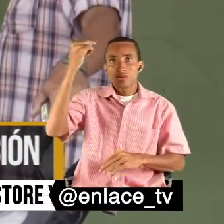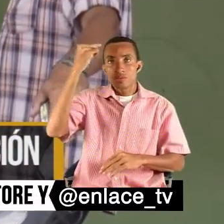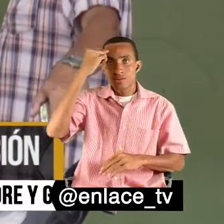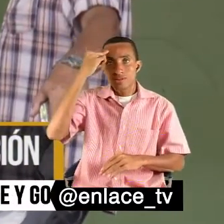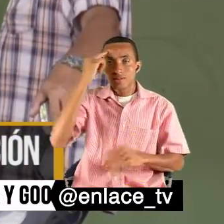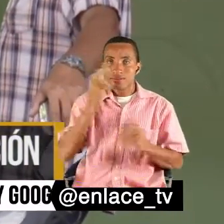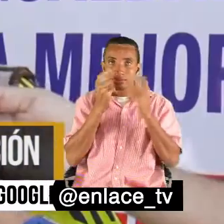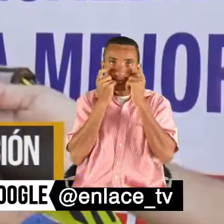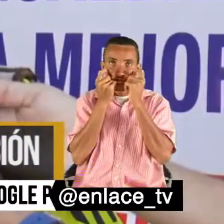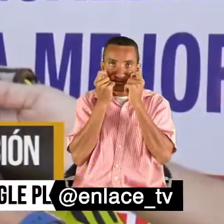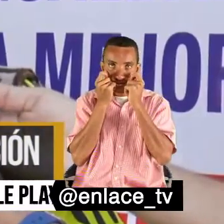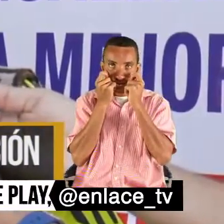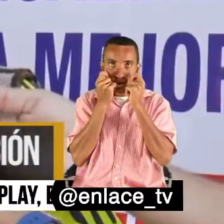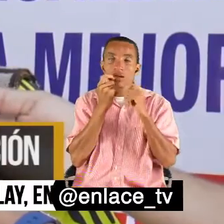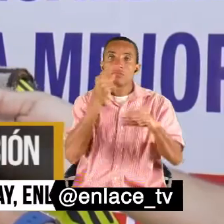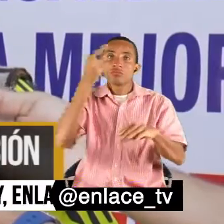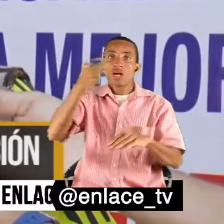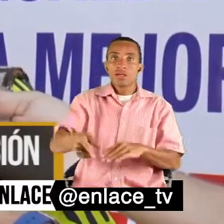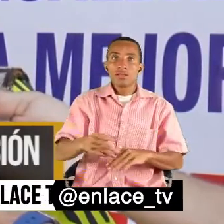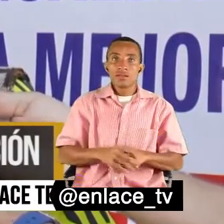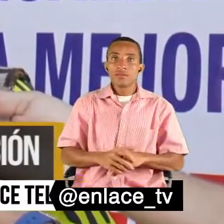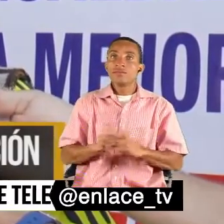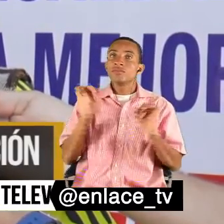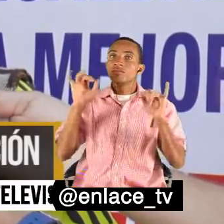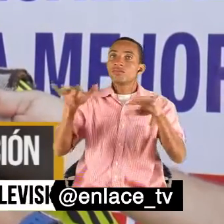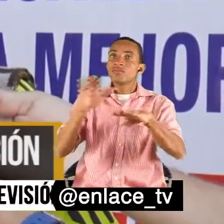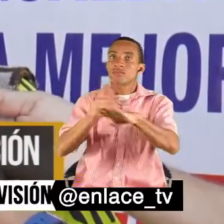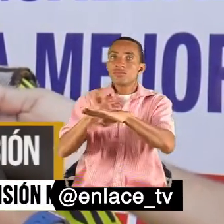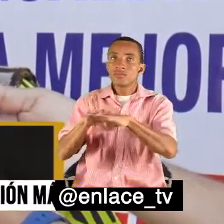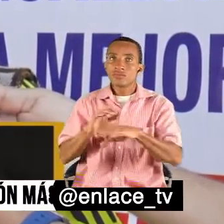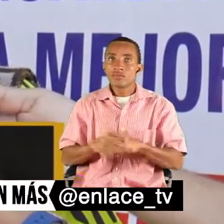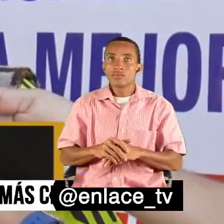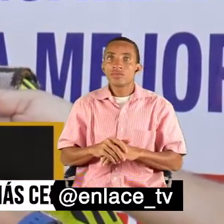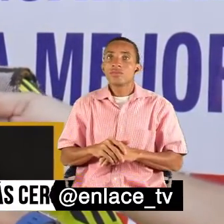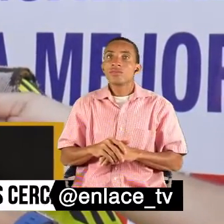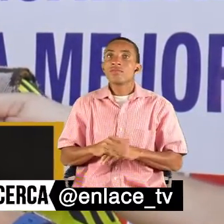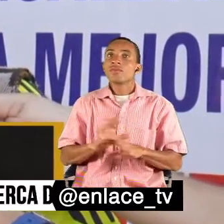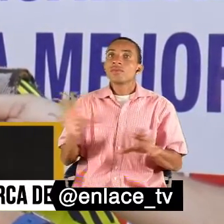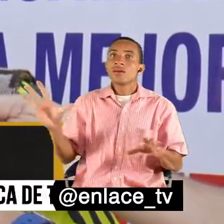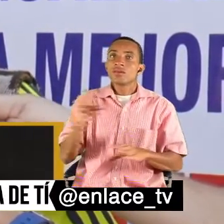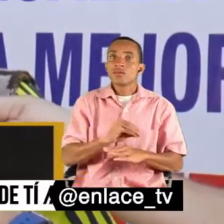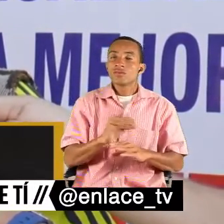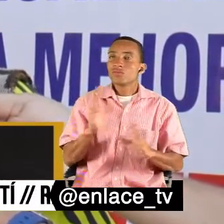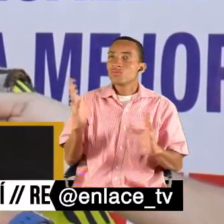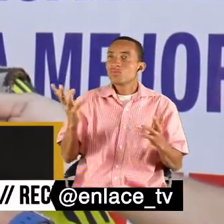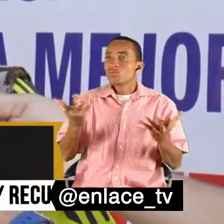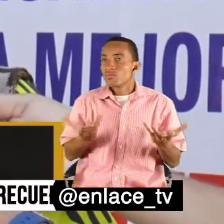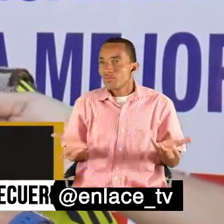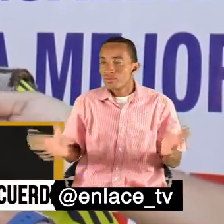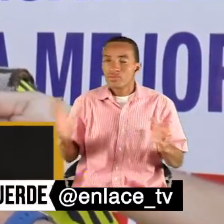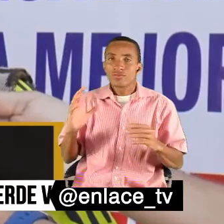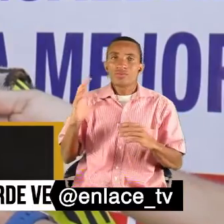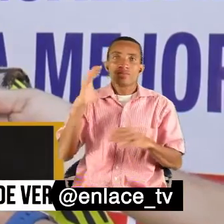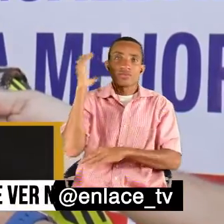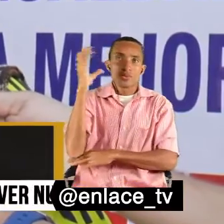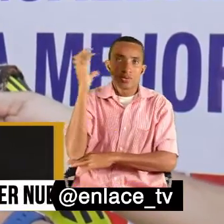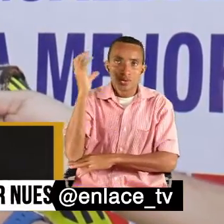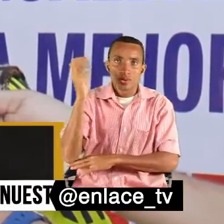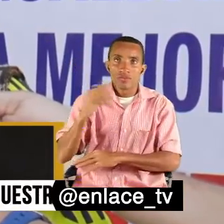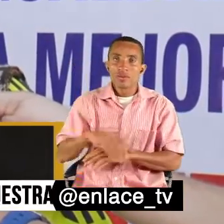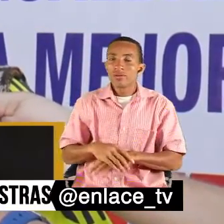Juan Manuel Santos. Esta convocatoria no es más sino un disfraz para poner al orden del día a Colombia en lo que tiene que ver